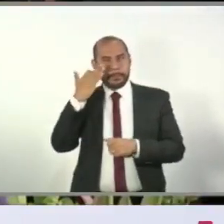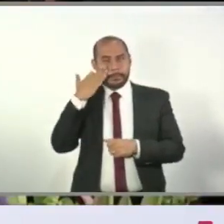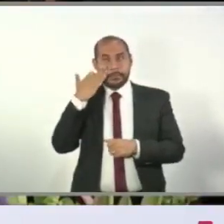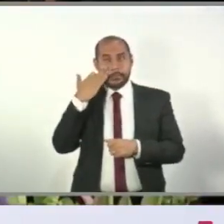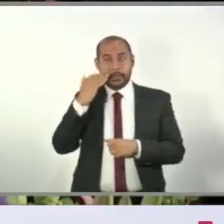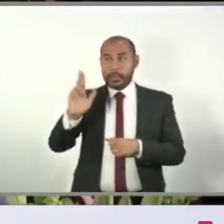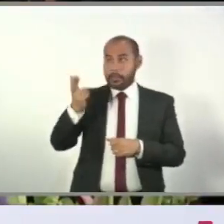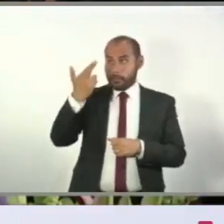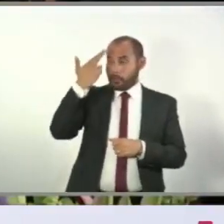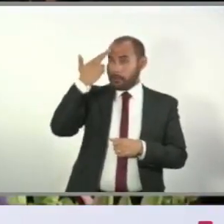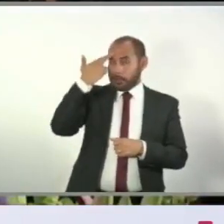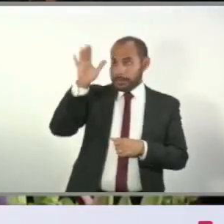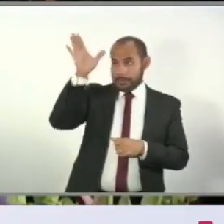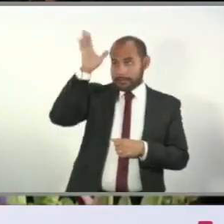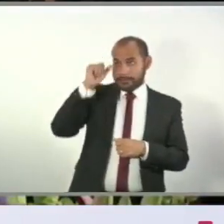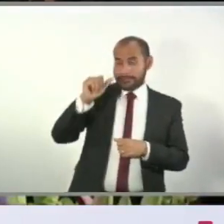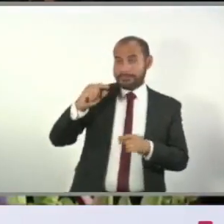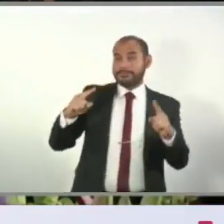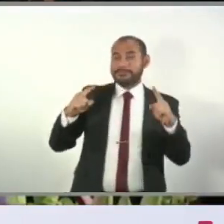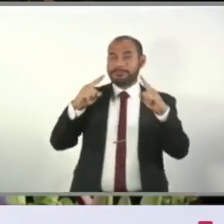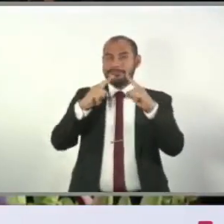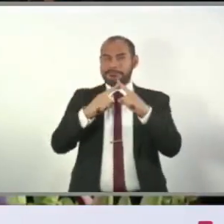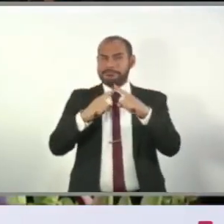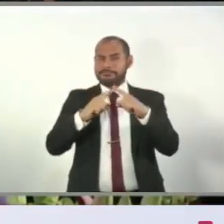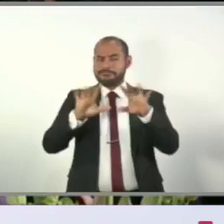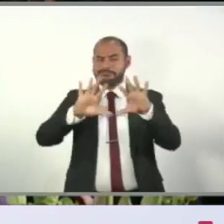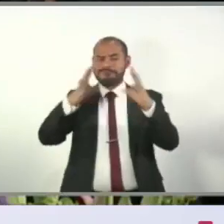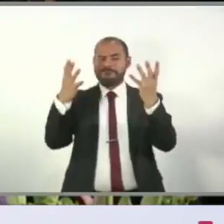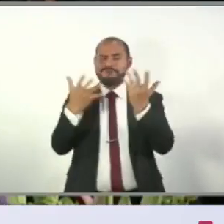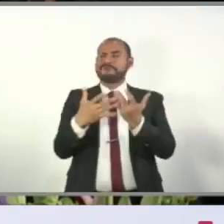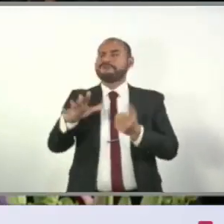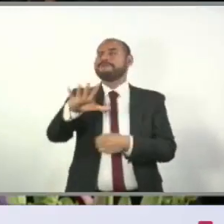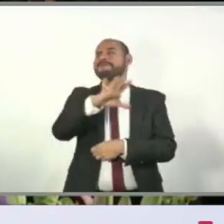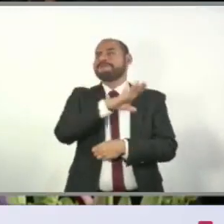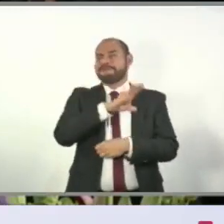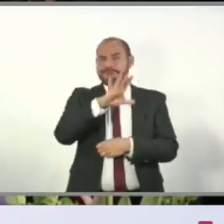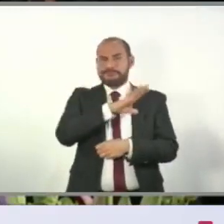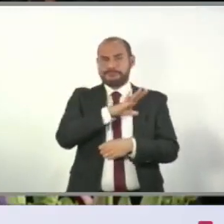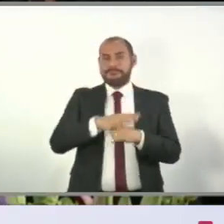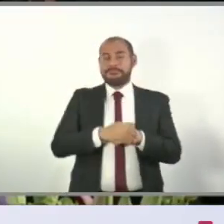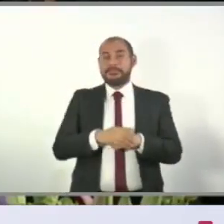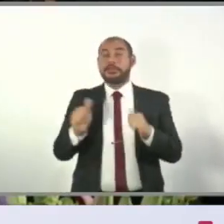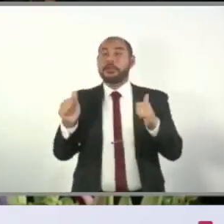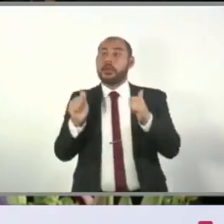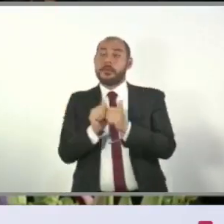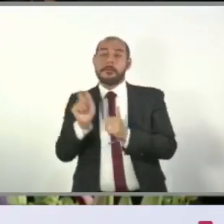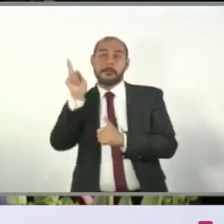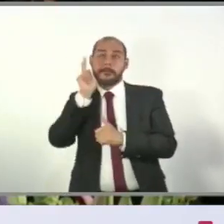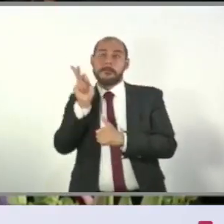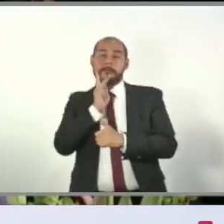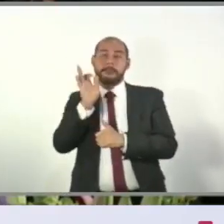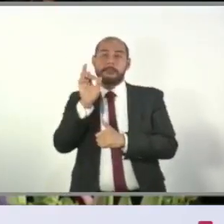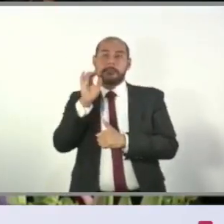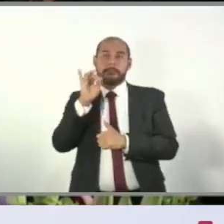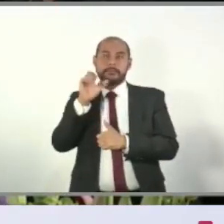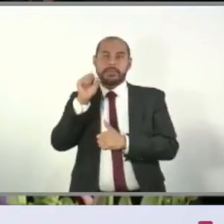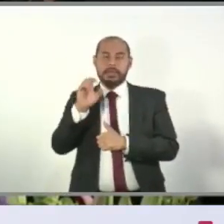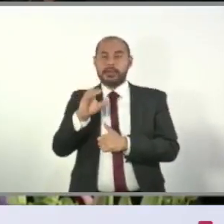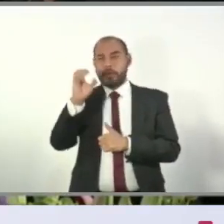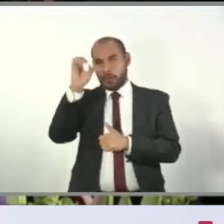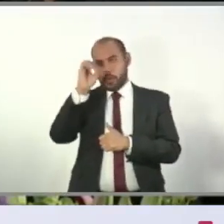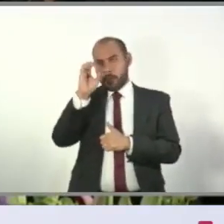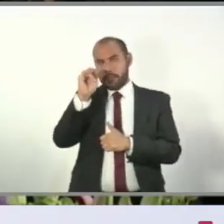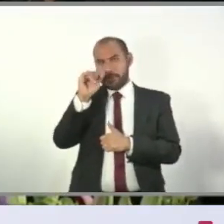Acuérdate también de tu iglesia extendida por toda la tierra y con el Papa Francisco, con nuestro obispo